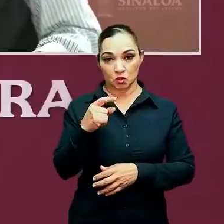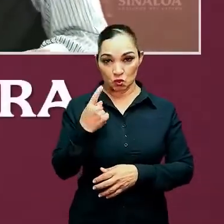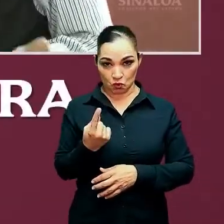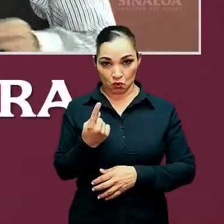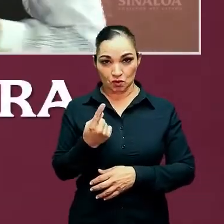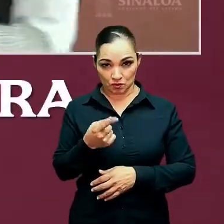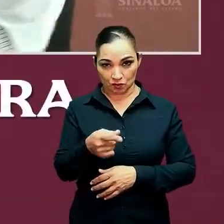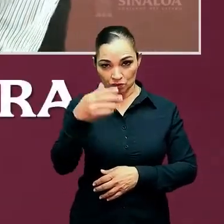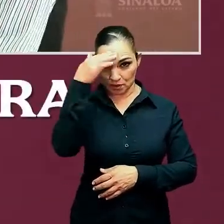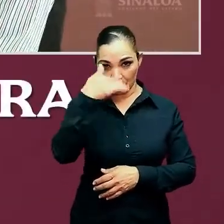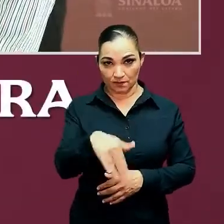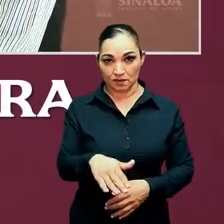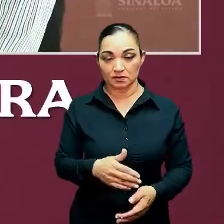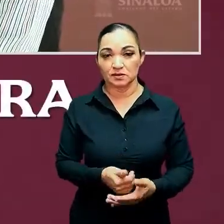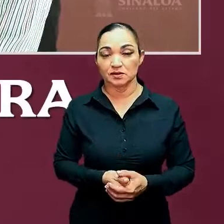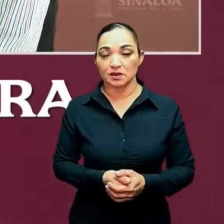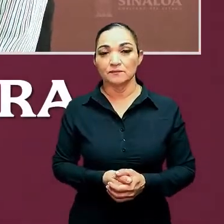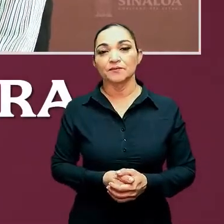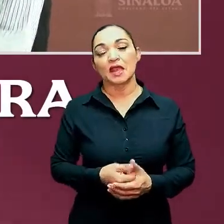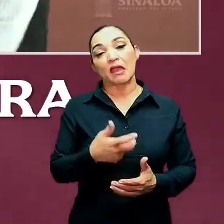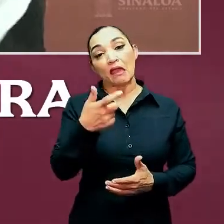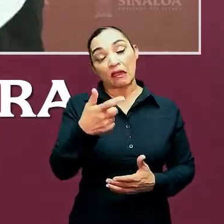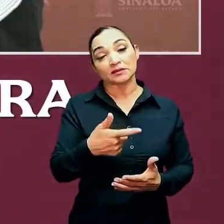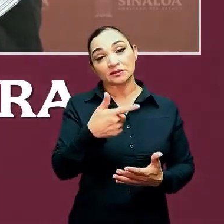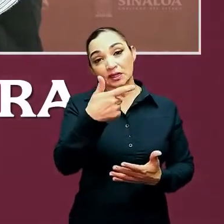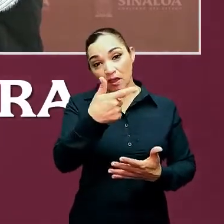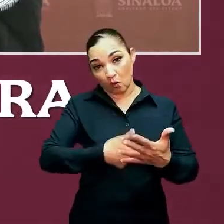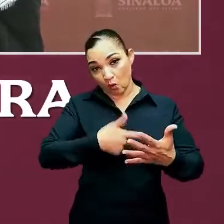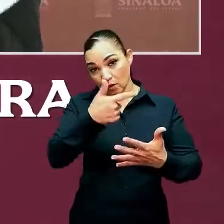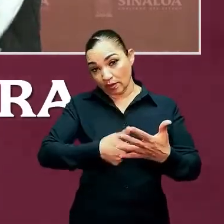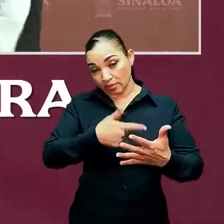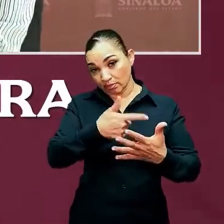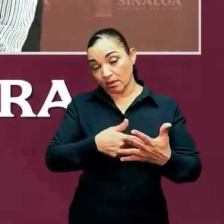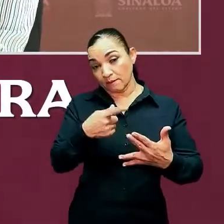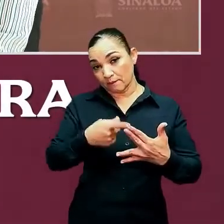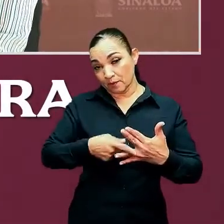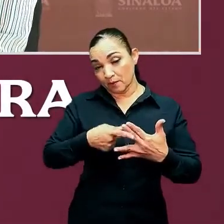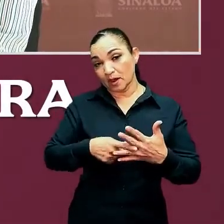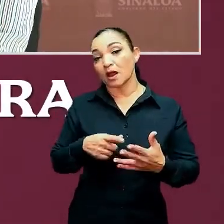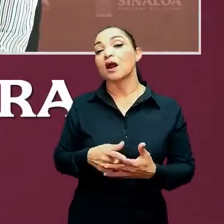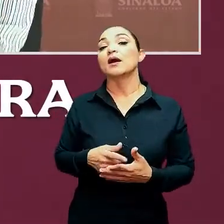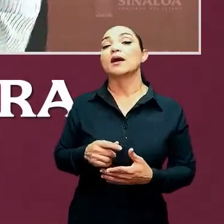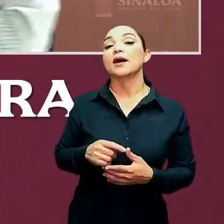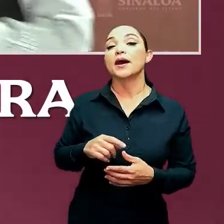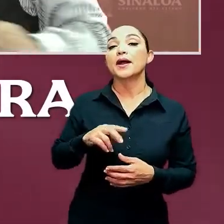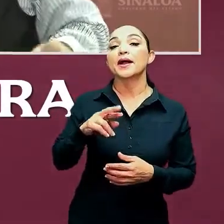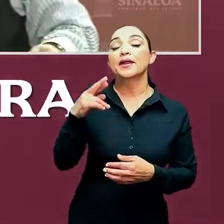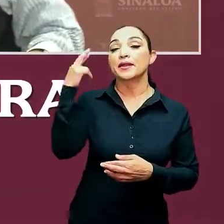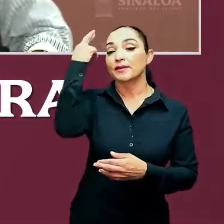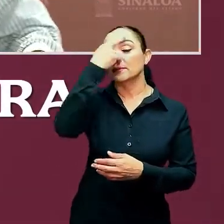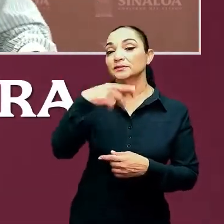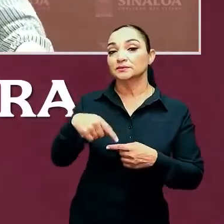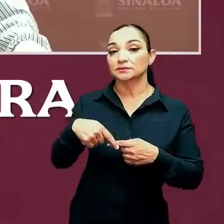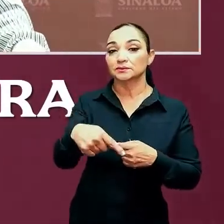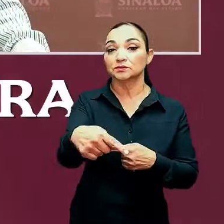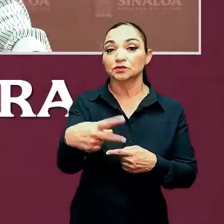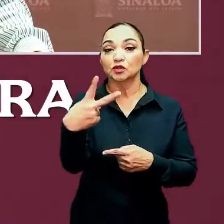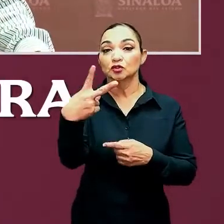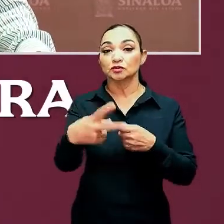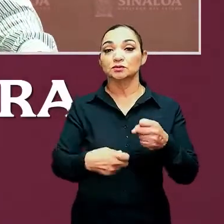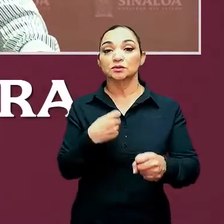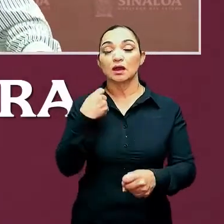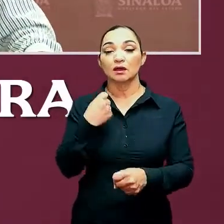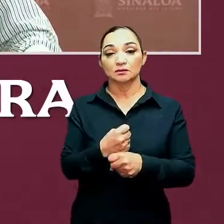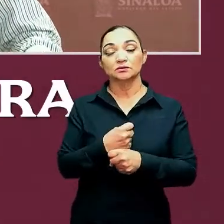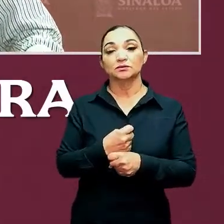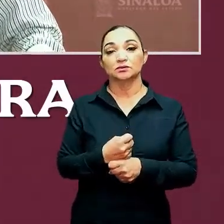los últimos meses. Entonces, esa cuenta pública se va a revisar hasta dentro de dos años. Que por cierto hay que